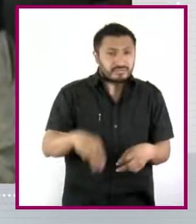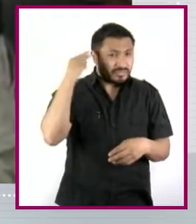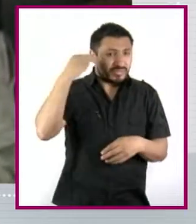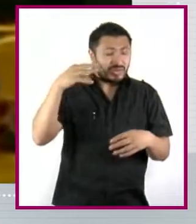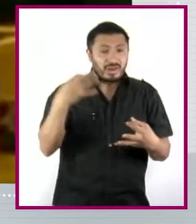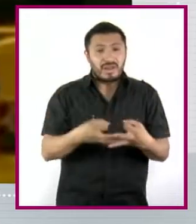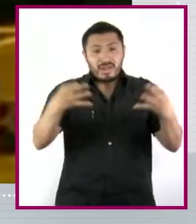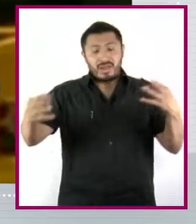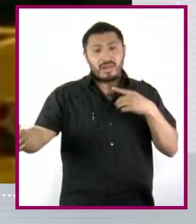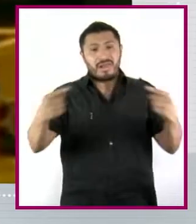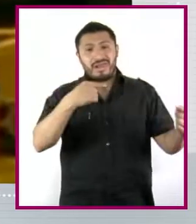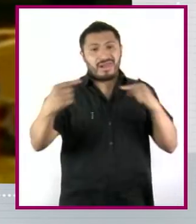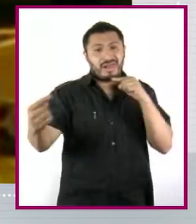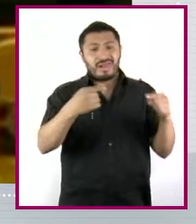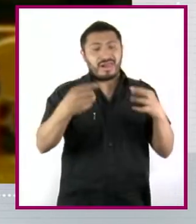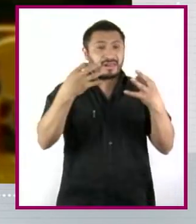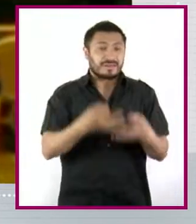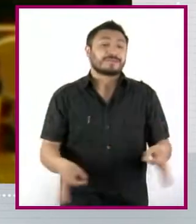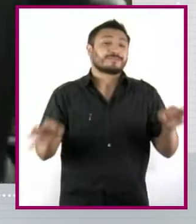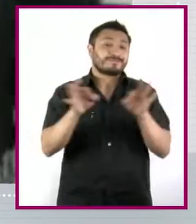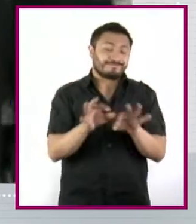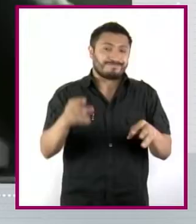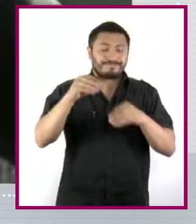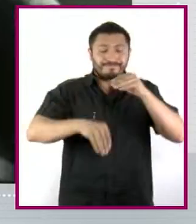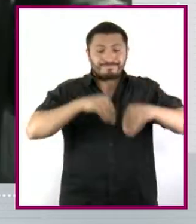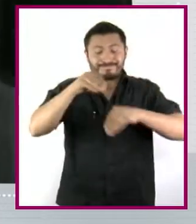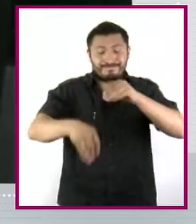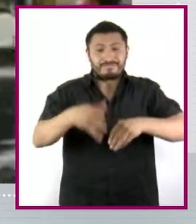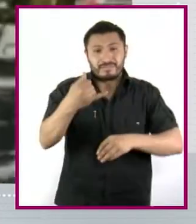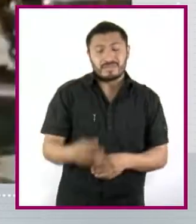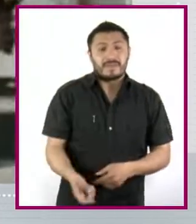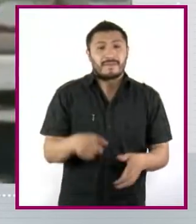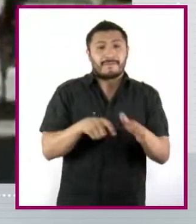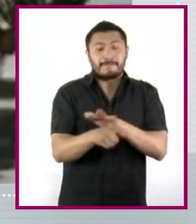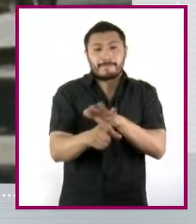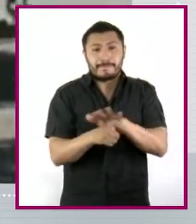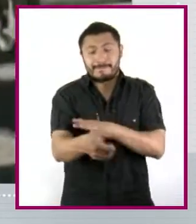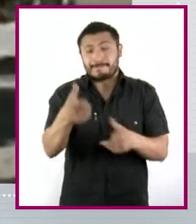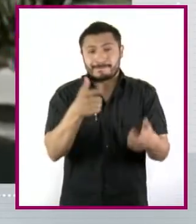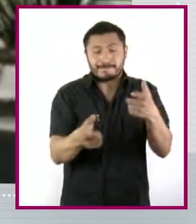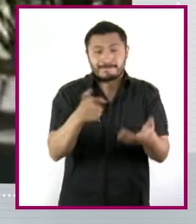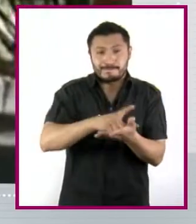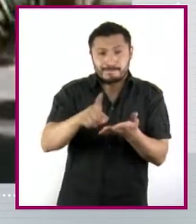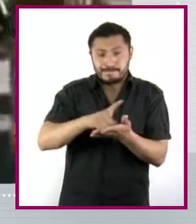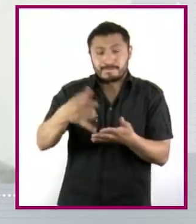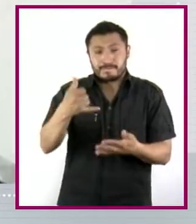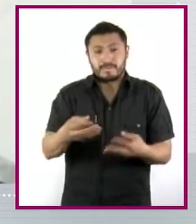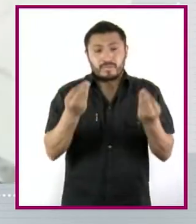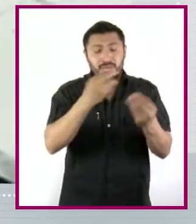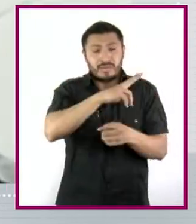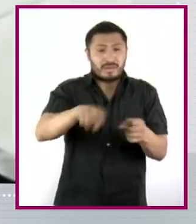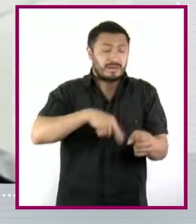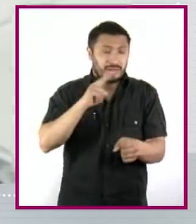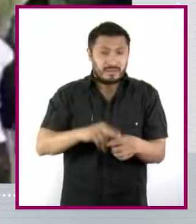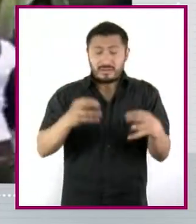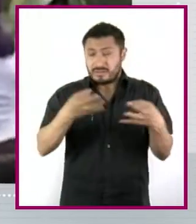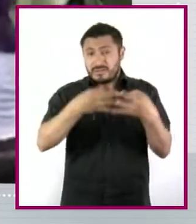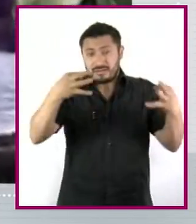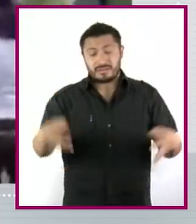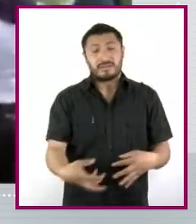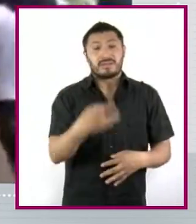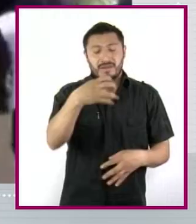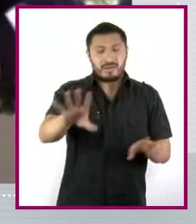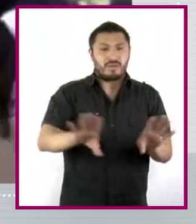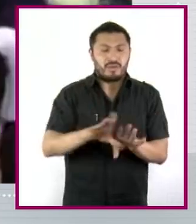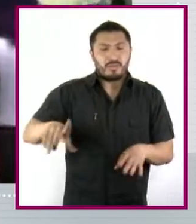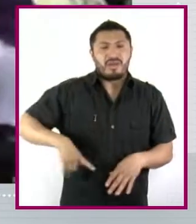territorio de disputas por su importancia estratégica en la producción y el tránsito de drogas y por sus riquezas naturales. Esto generó mayor abuso